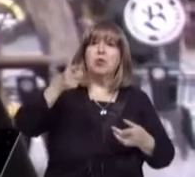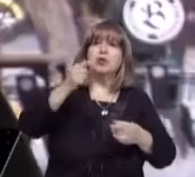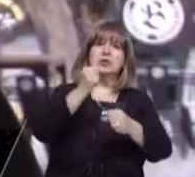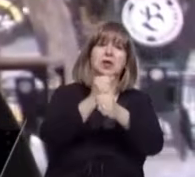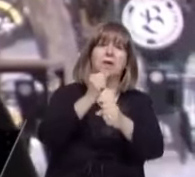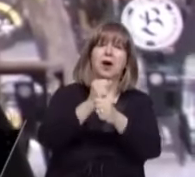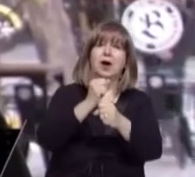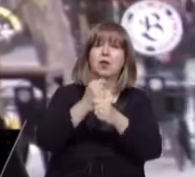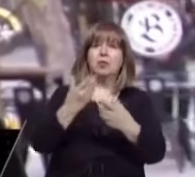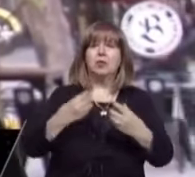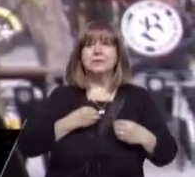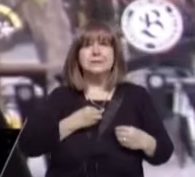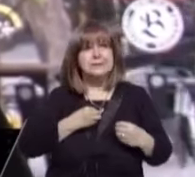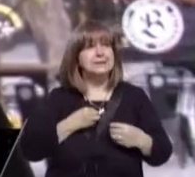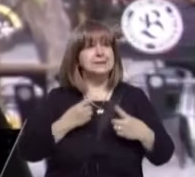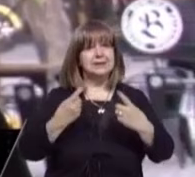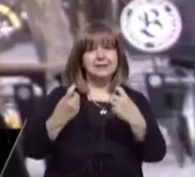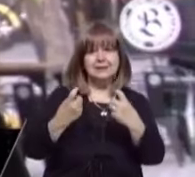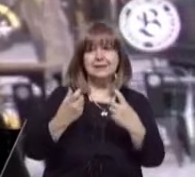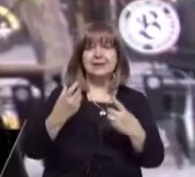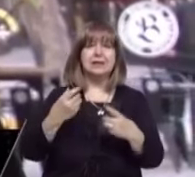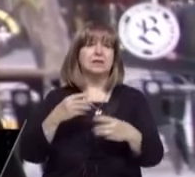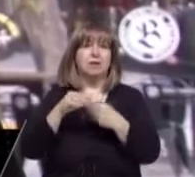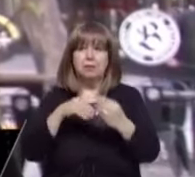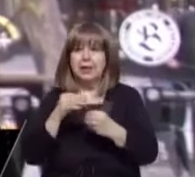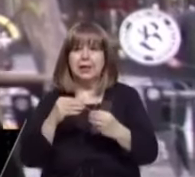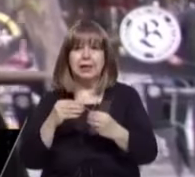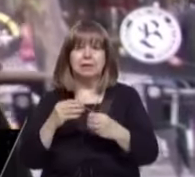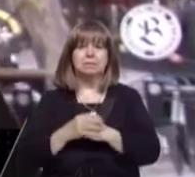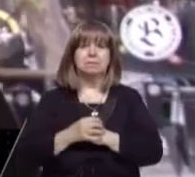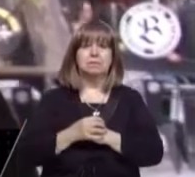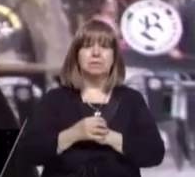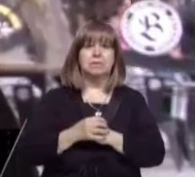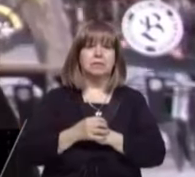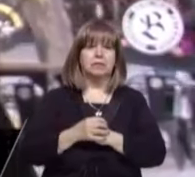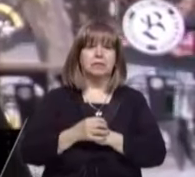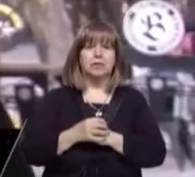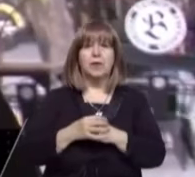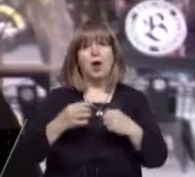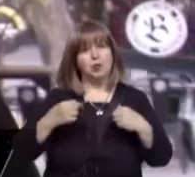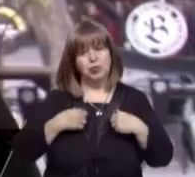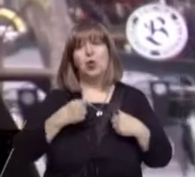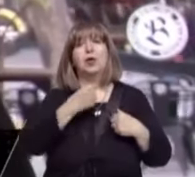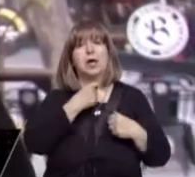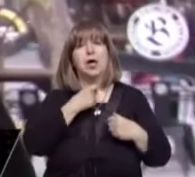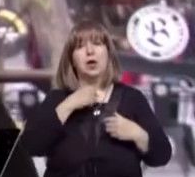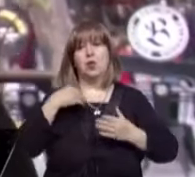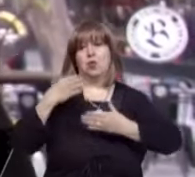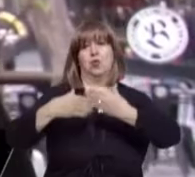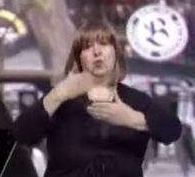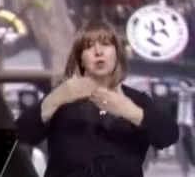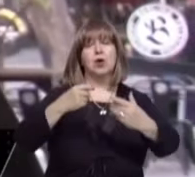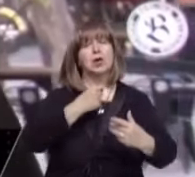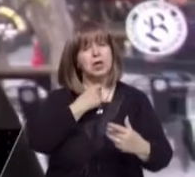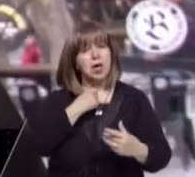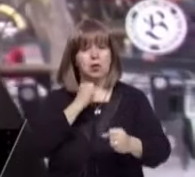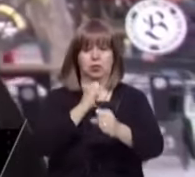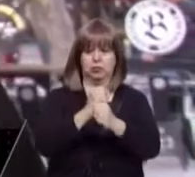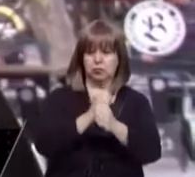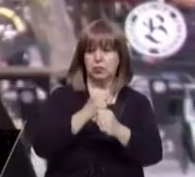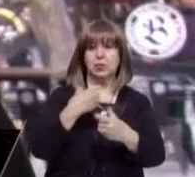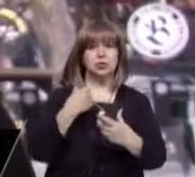trabajar? ¿Sentías la necesidad? ¿Te lo exigieron de tu casa? No. La necesidad de progresar, ayudar a mi familia, tener lo